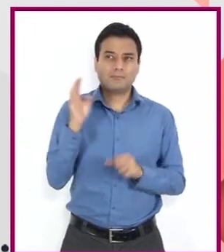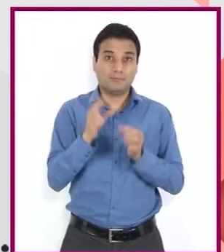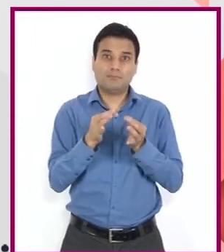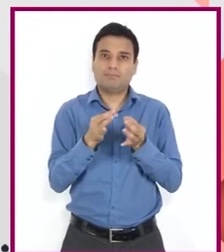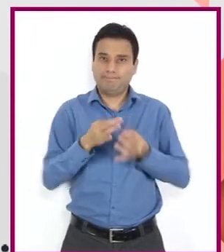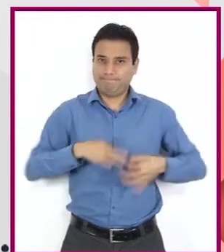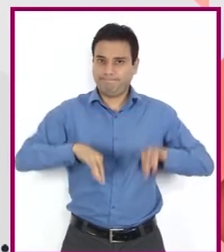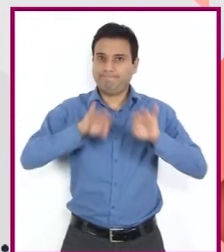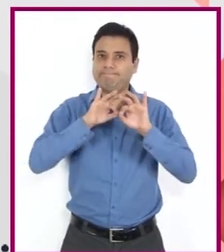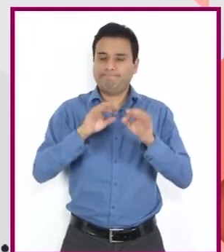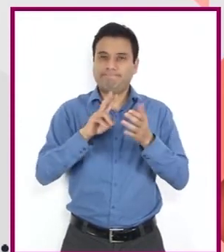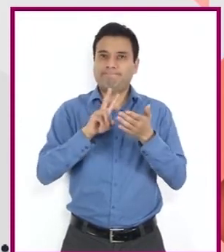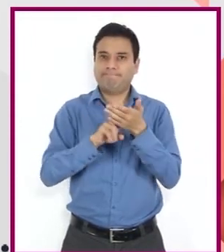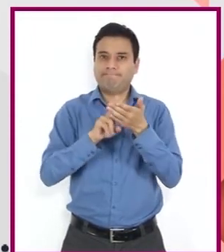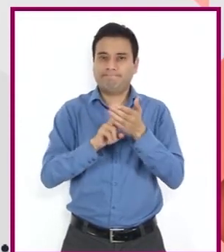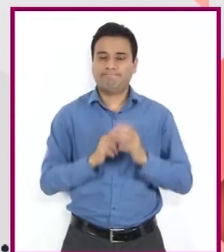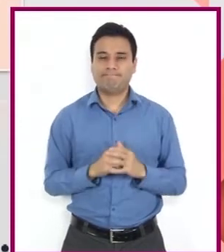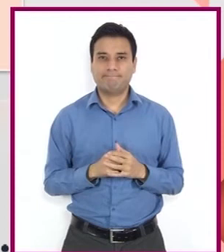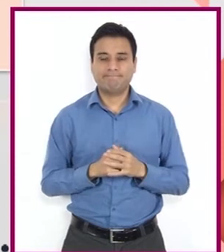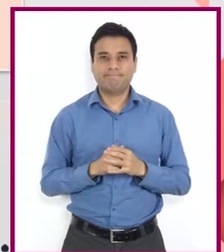elementos icónicos.